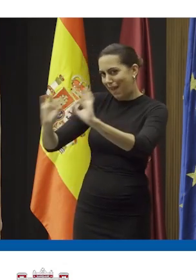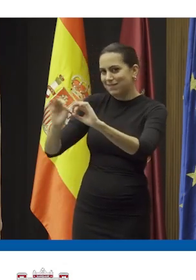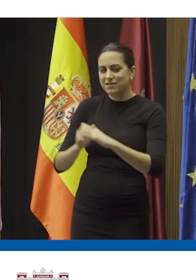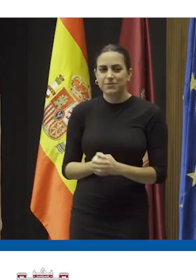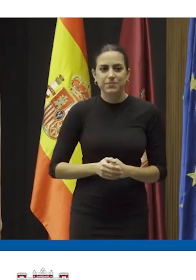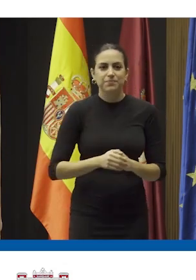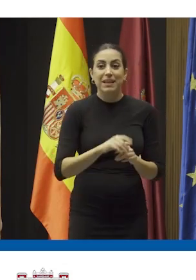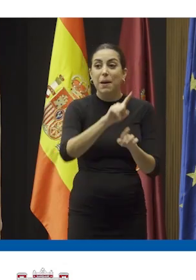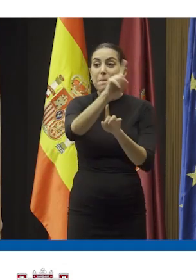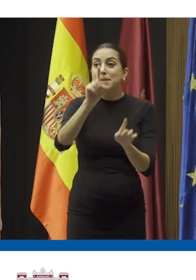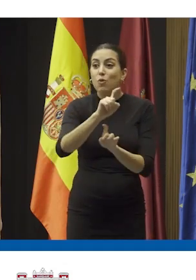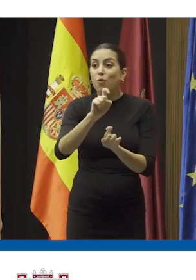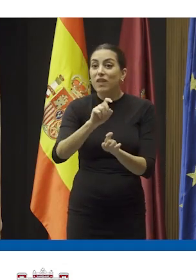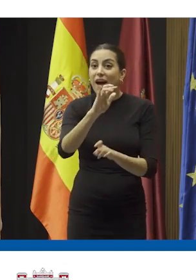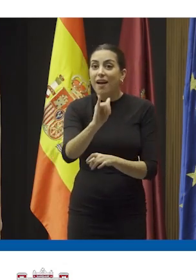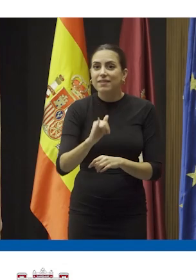¿Hay alguna pregunta?